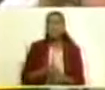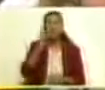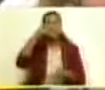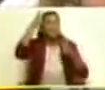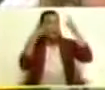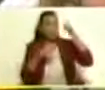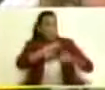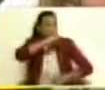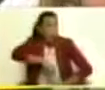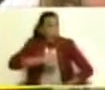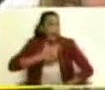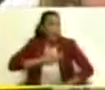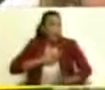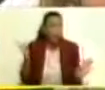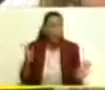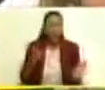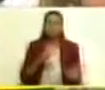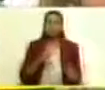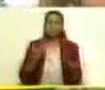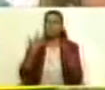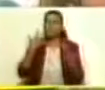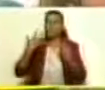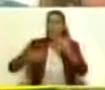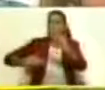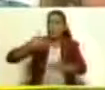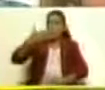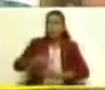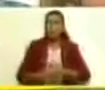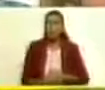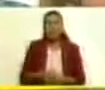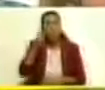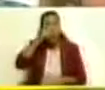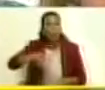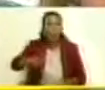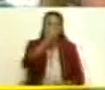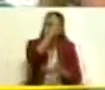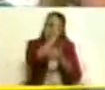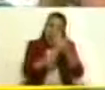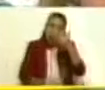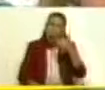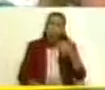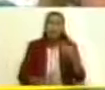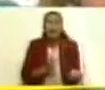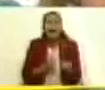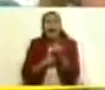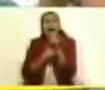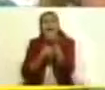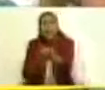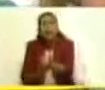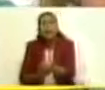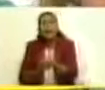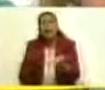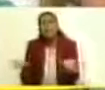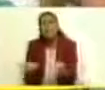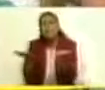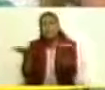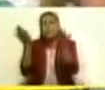chavista, en hombros de un gigante y de un pueblo noble al que debemos acompañar para su